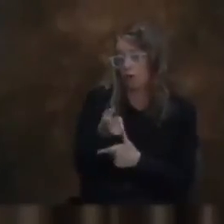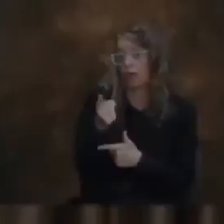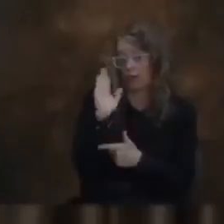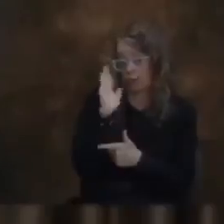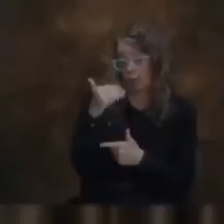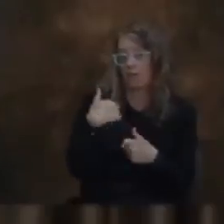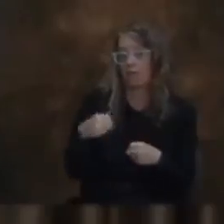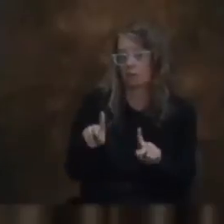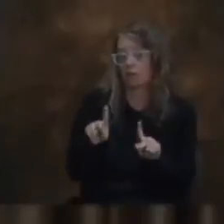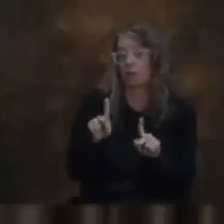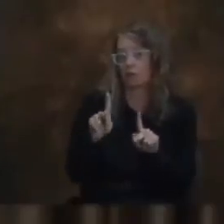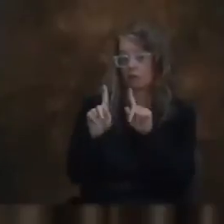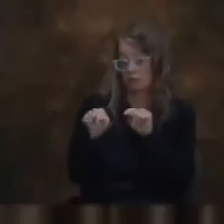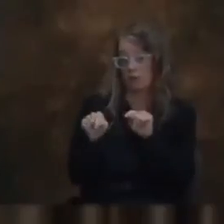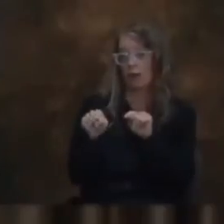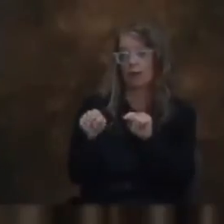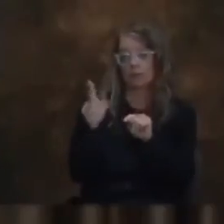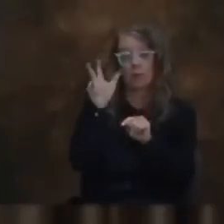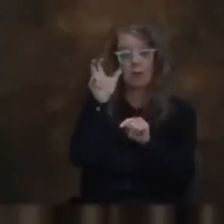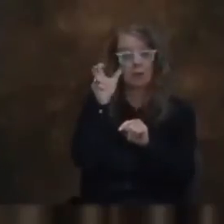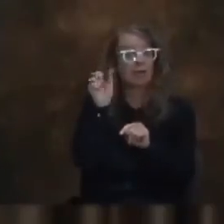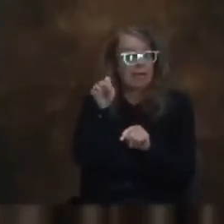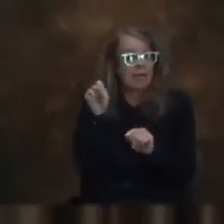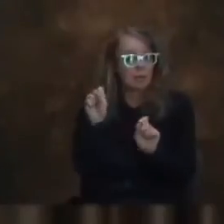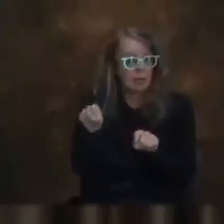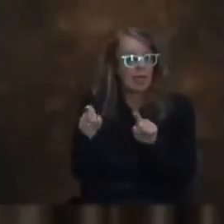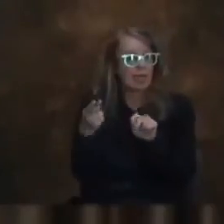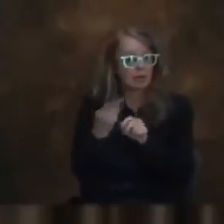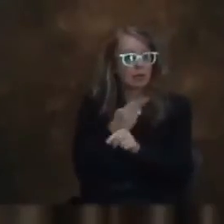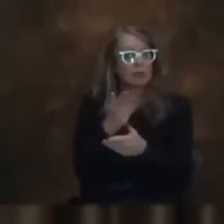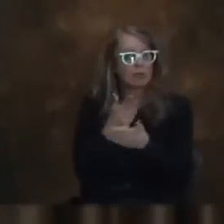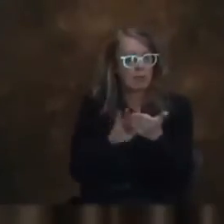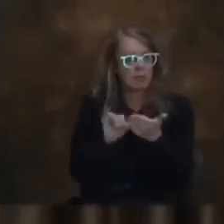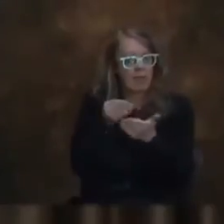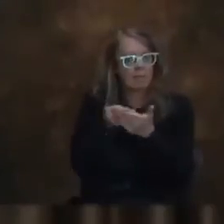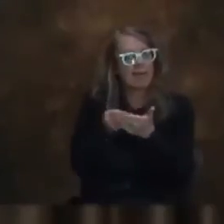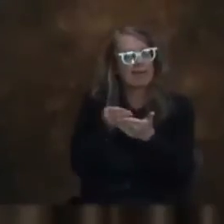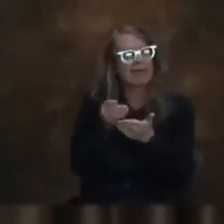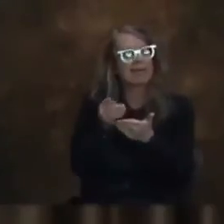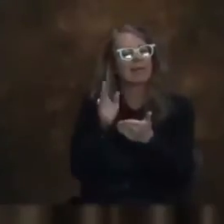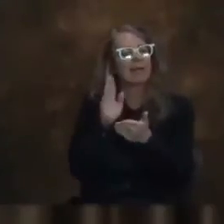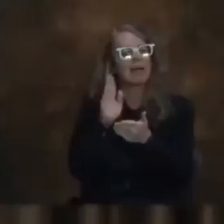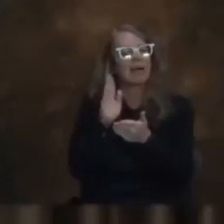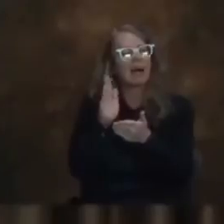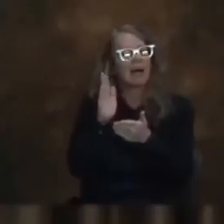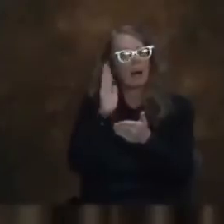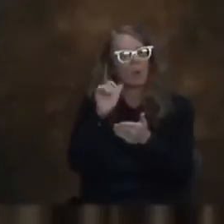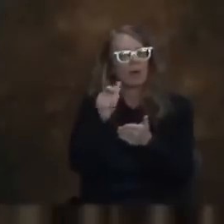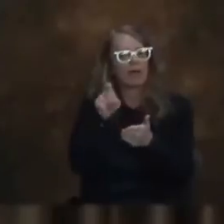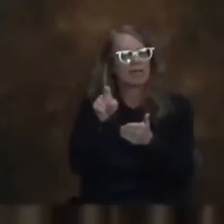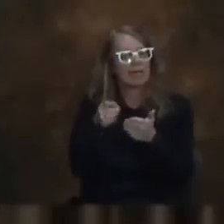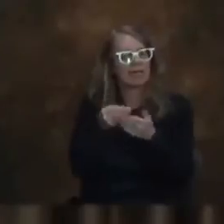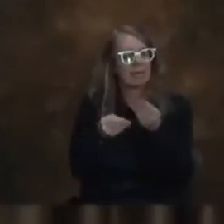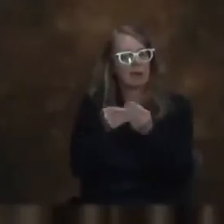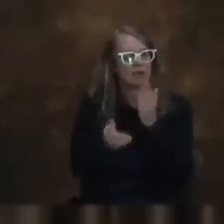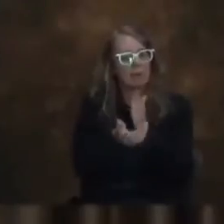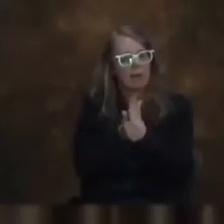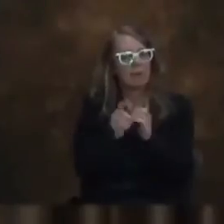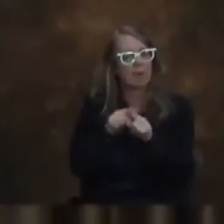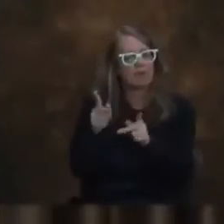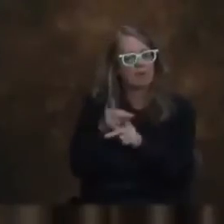así que es algo que podemos discutir no necesitamos crear un plan para ver cuánto dinero tenemos